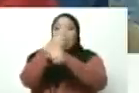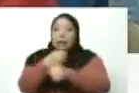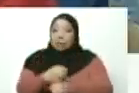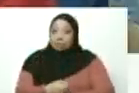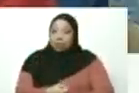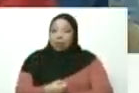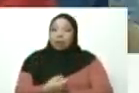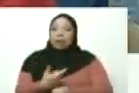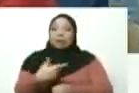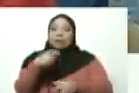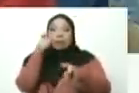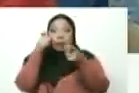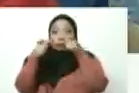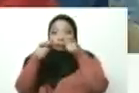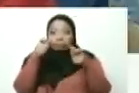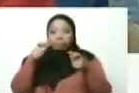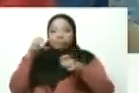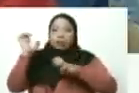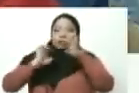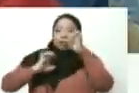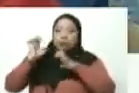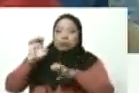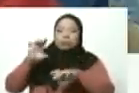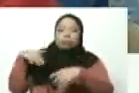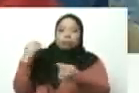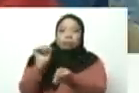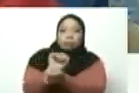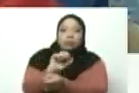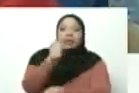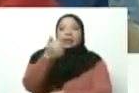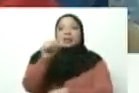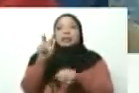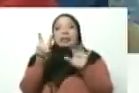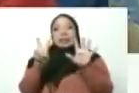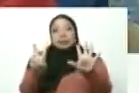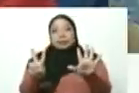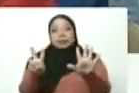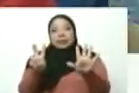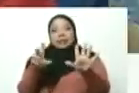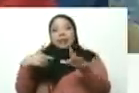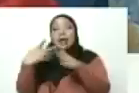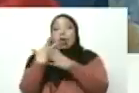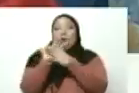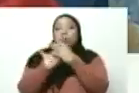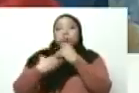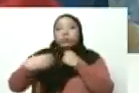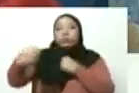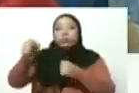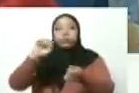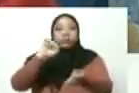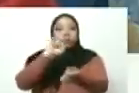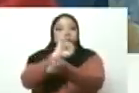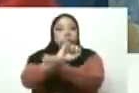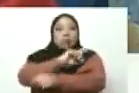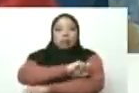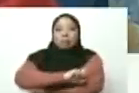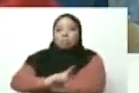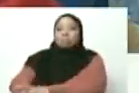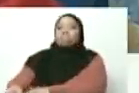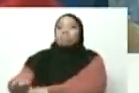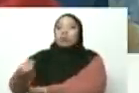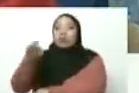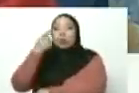audiencia preliminar 17 se encuentran como prófugos de la justicia con org en orden de aprensión y